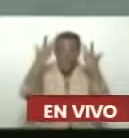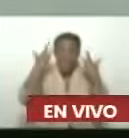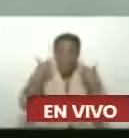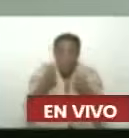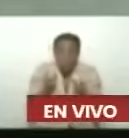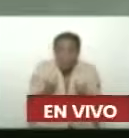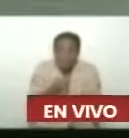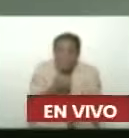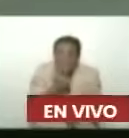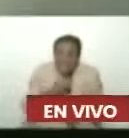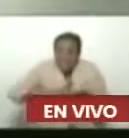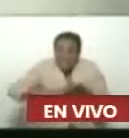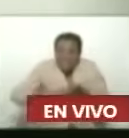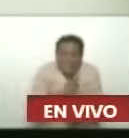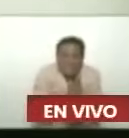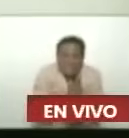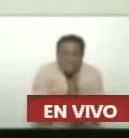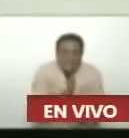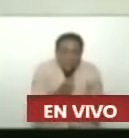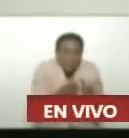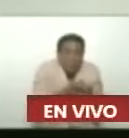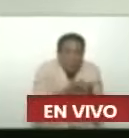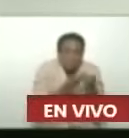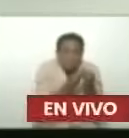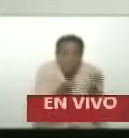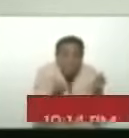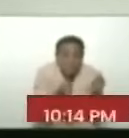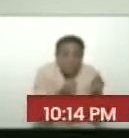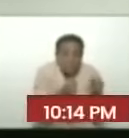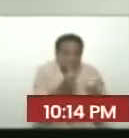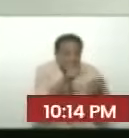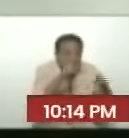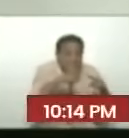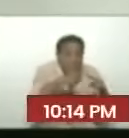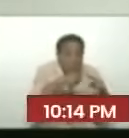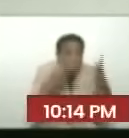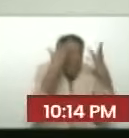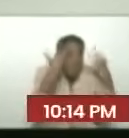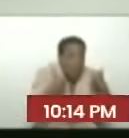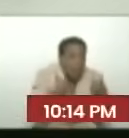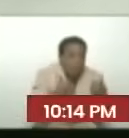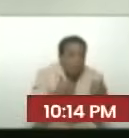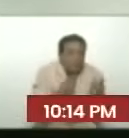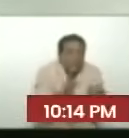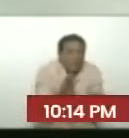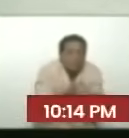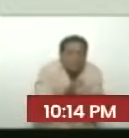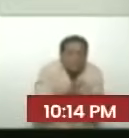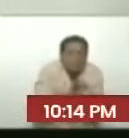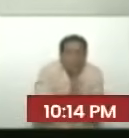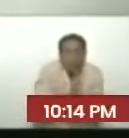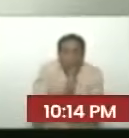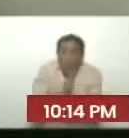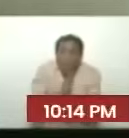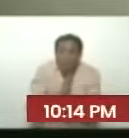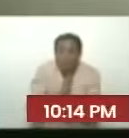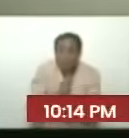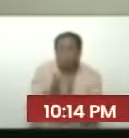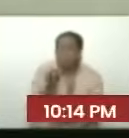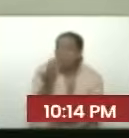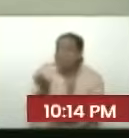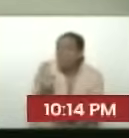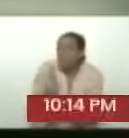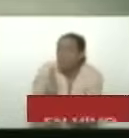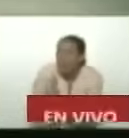extinción nacen en el zoológico Las Delicias. Mire, ¿qué cuidados tienen? Bueno, presidente,